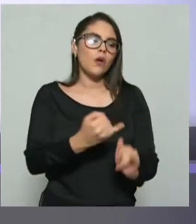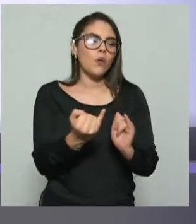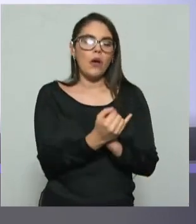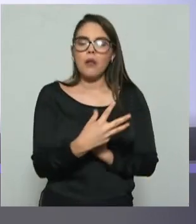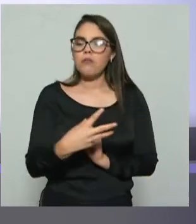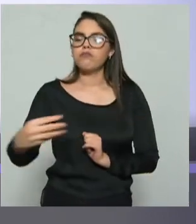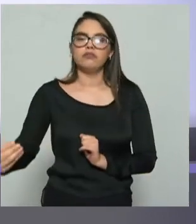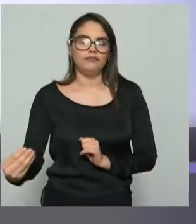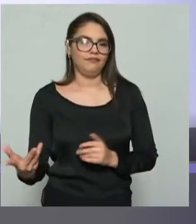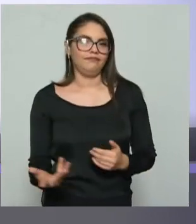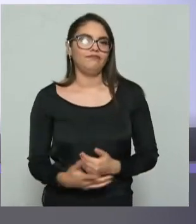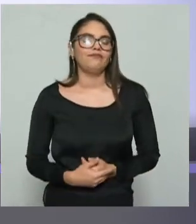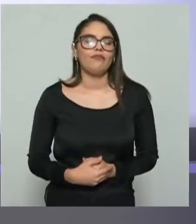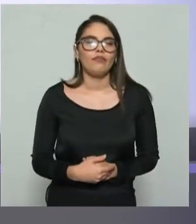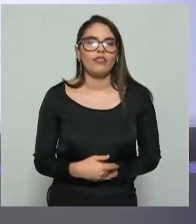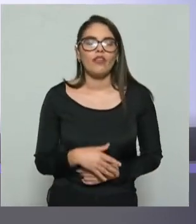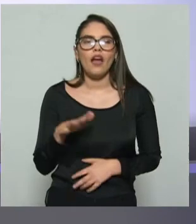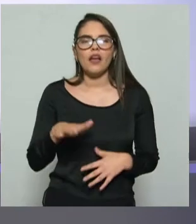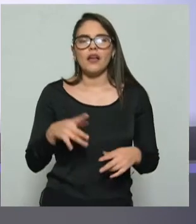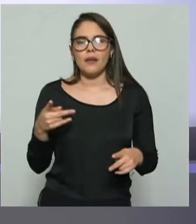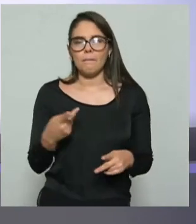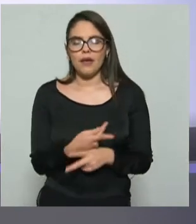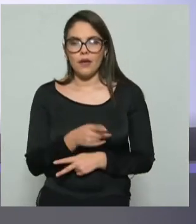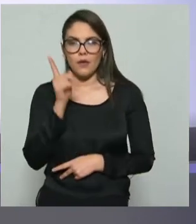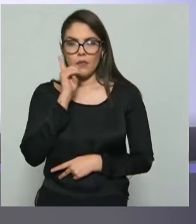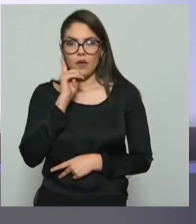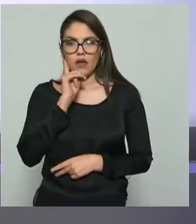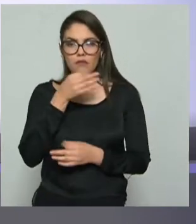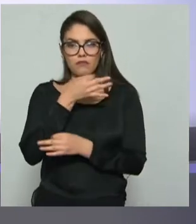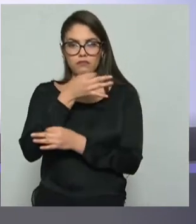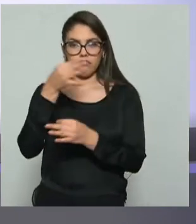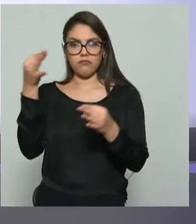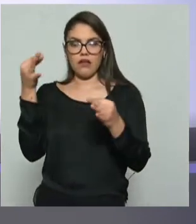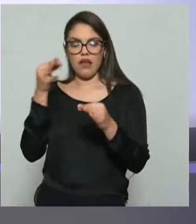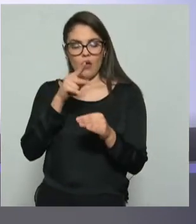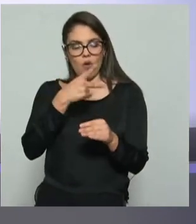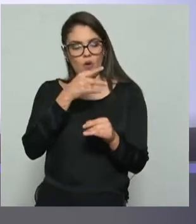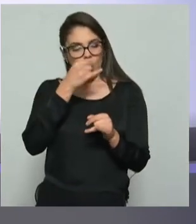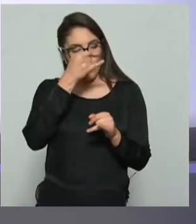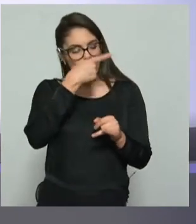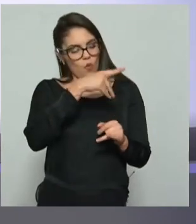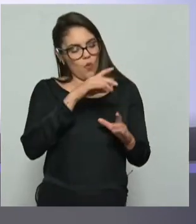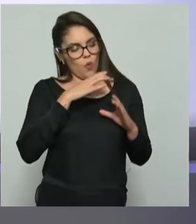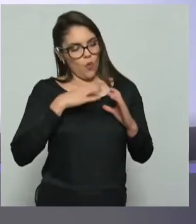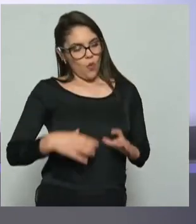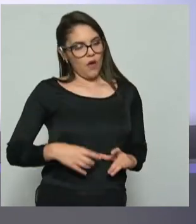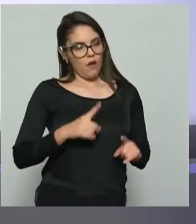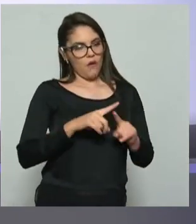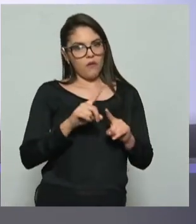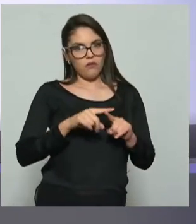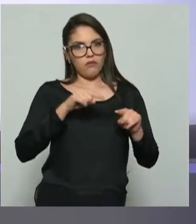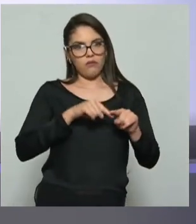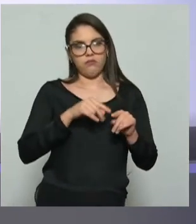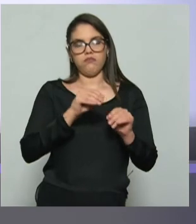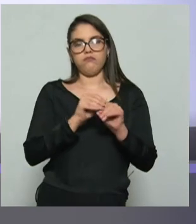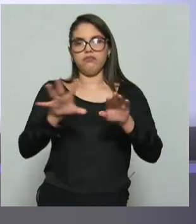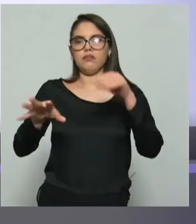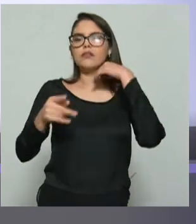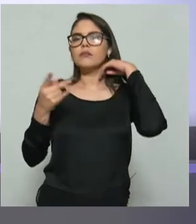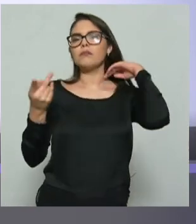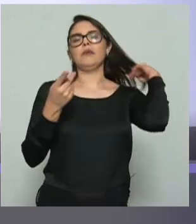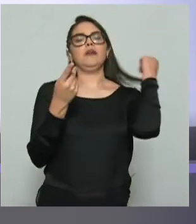un golpe, porque además de todo, cuando eres feminista también estás en el ojo del huracán permanentemente, porque estamos a favor de la interrupción